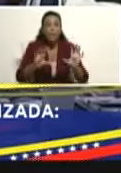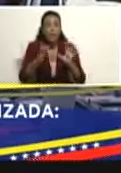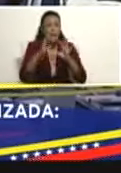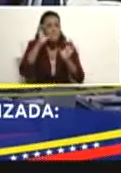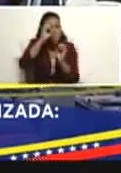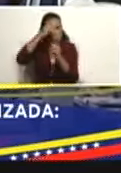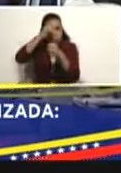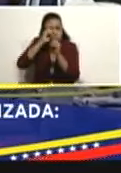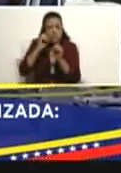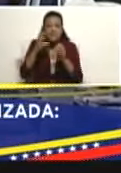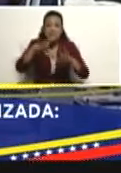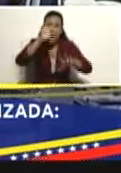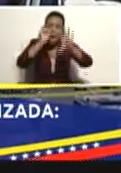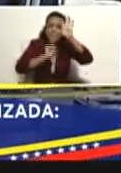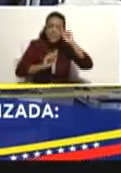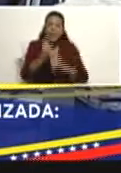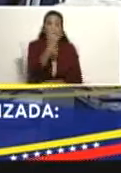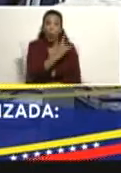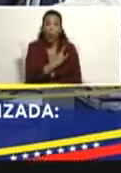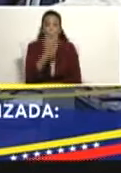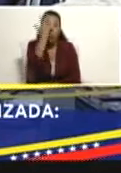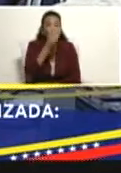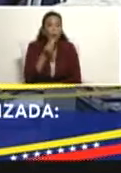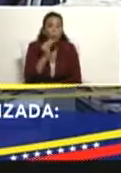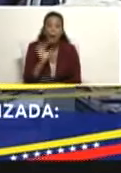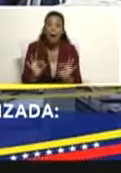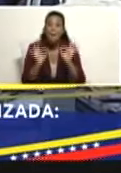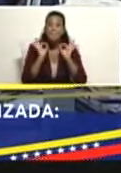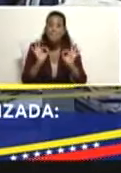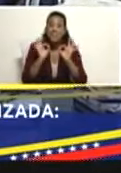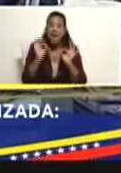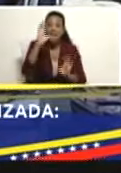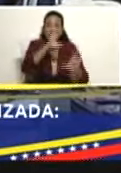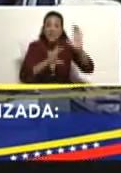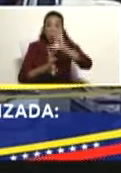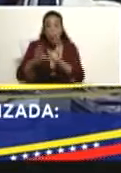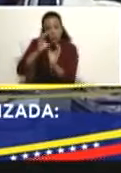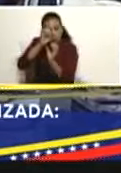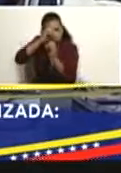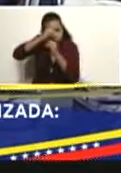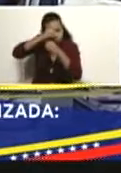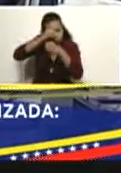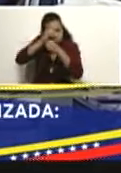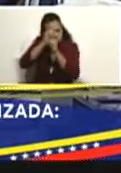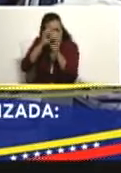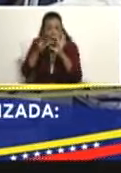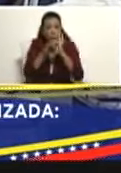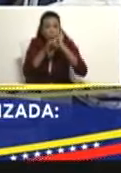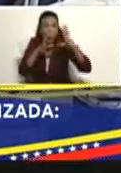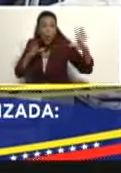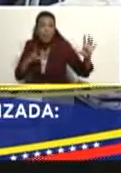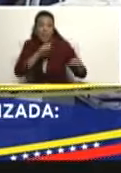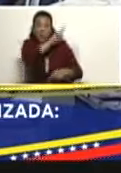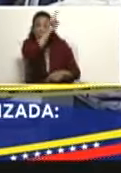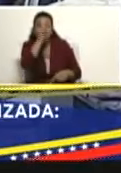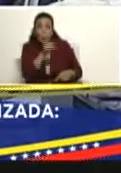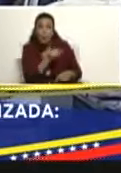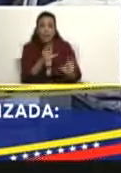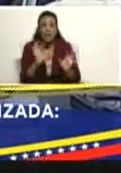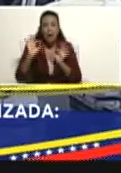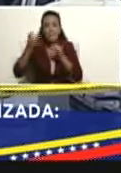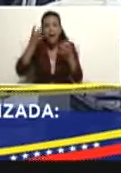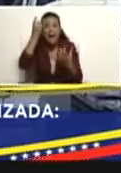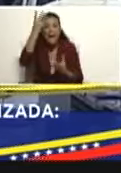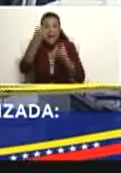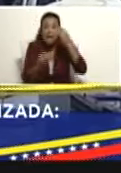Biomédica, un centro de formación de jóvenes que se están especializando en las ciencias biomédicas para la independencia tecnológica de nuestra nación.